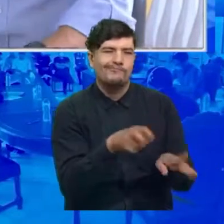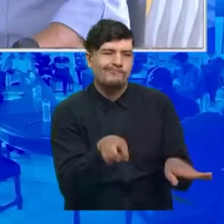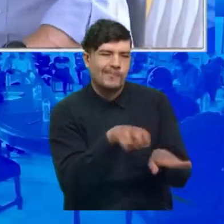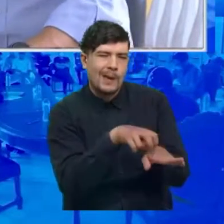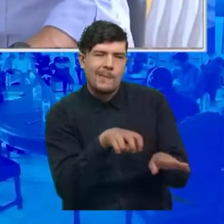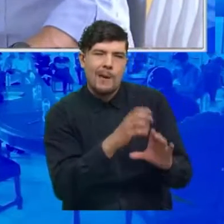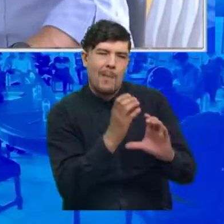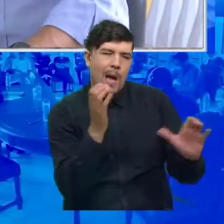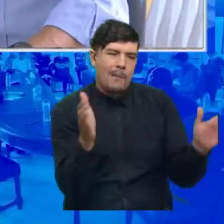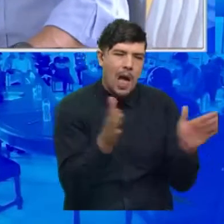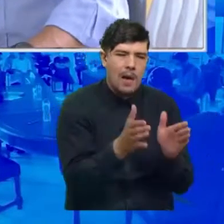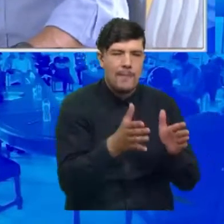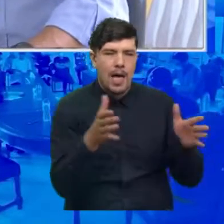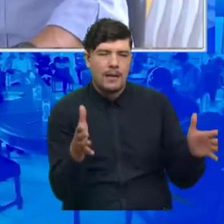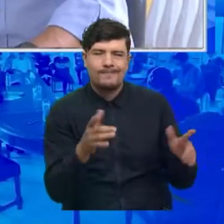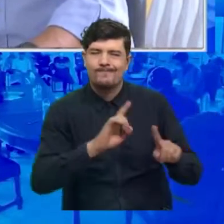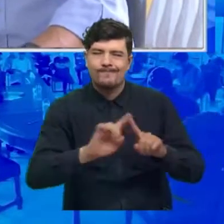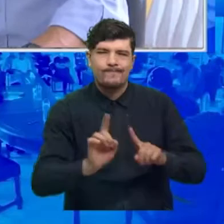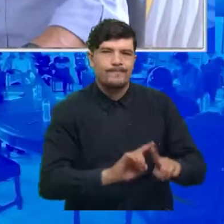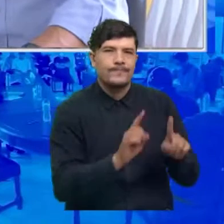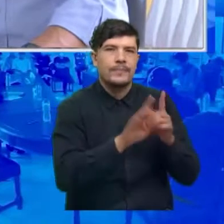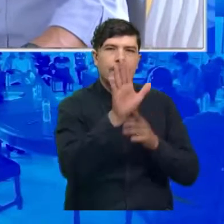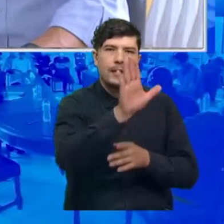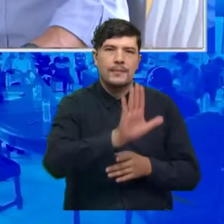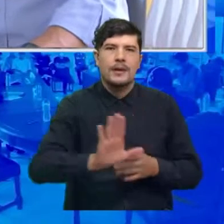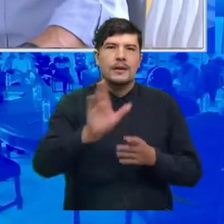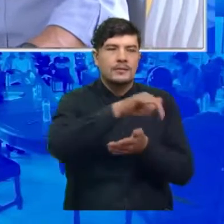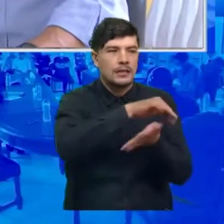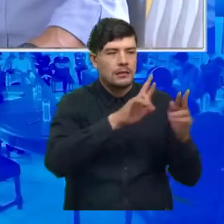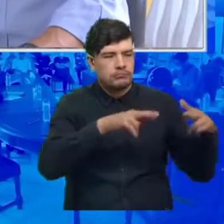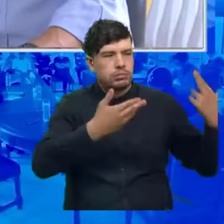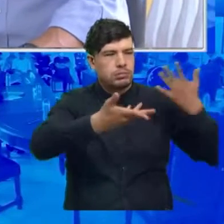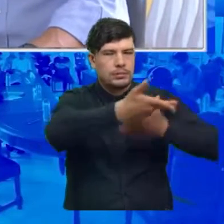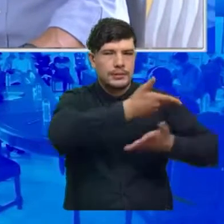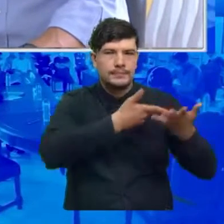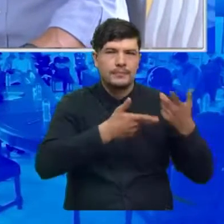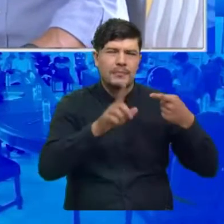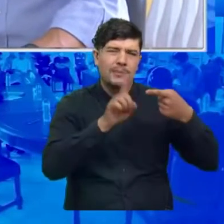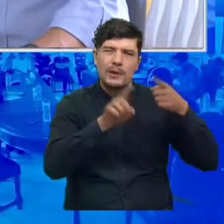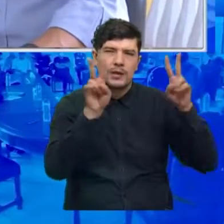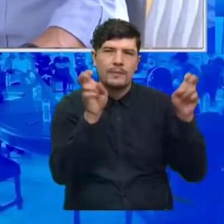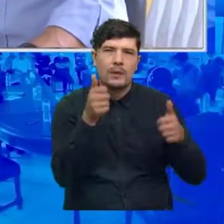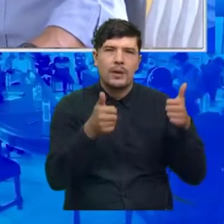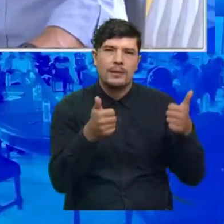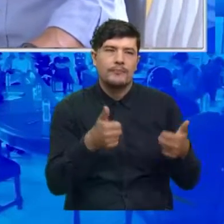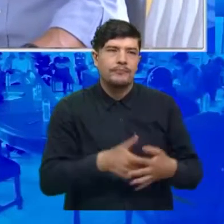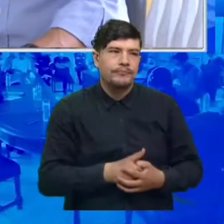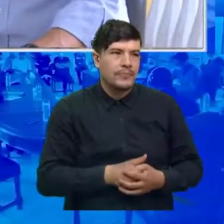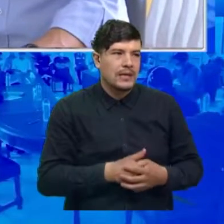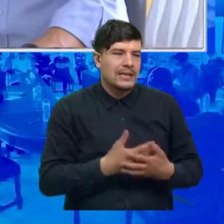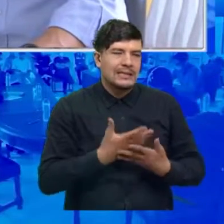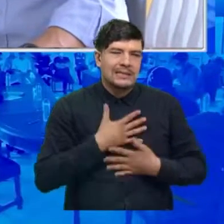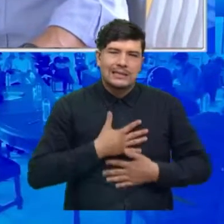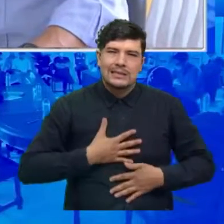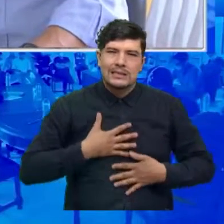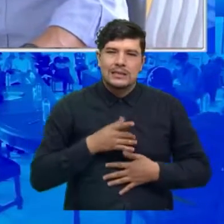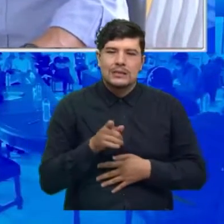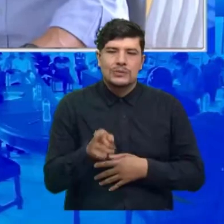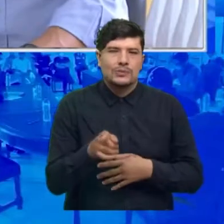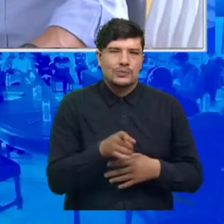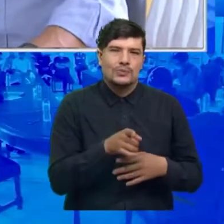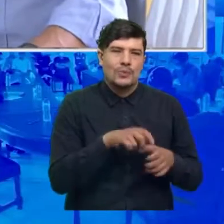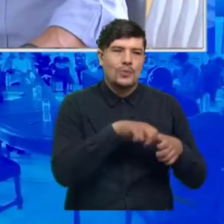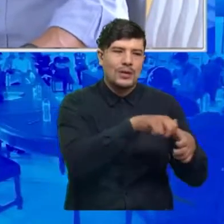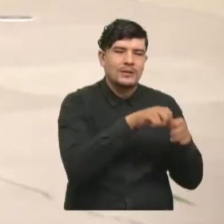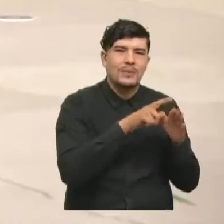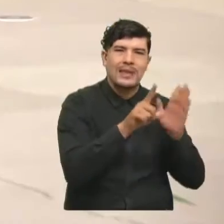uno pues la situación de inconformismo frente a la gran amenaza que se tiene con la ilegalidad con la